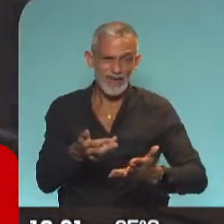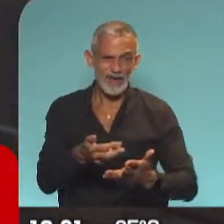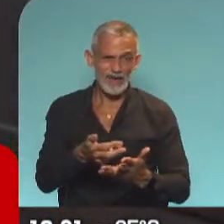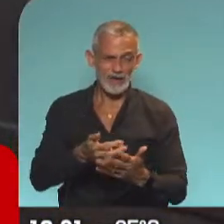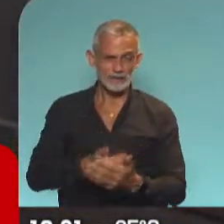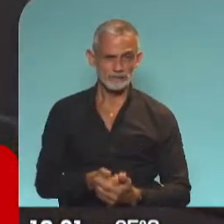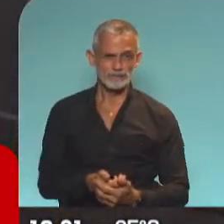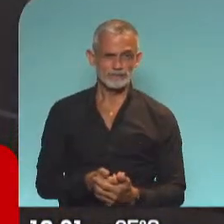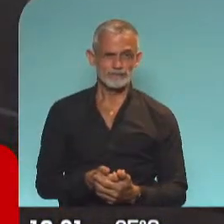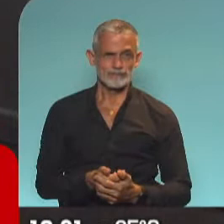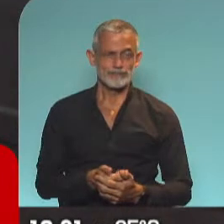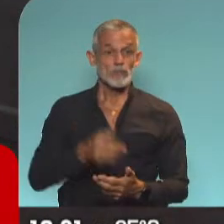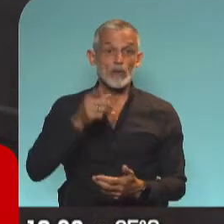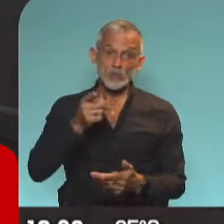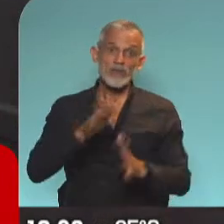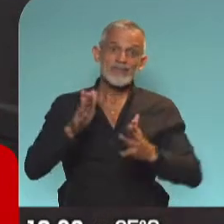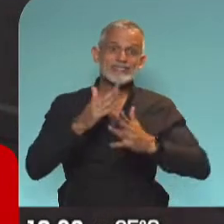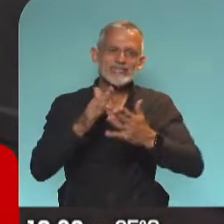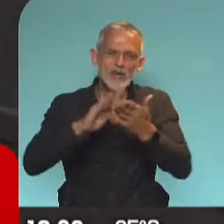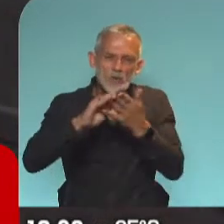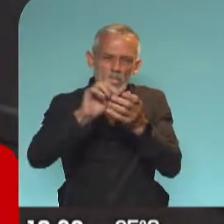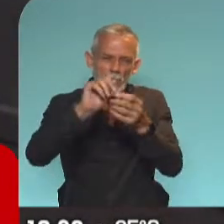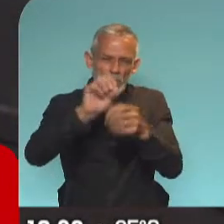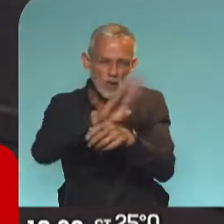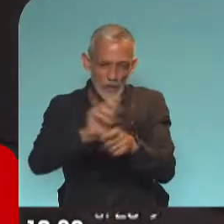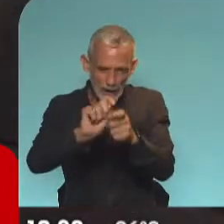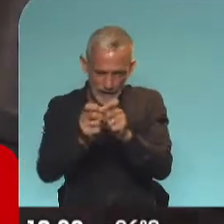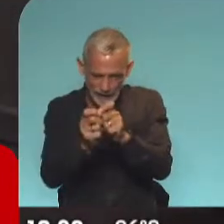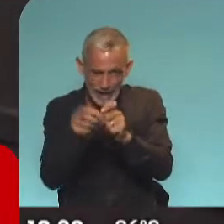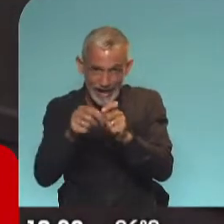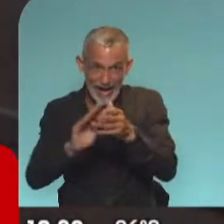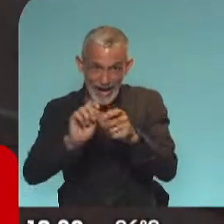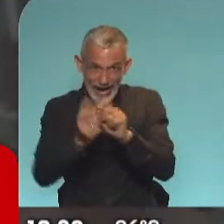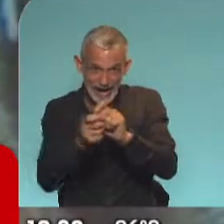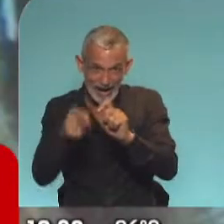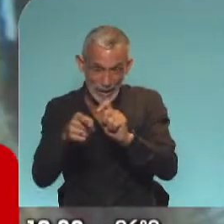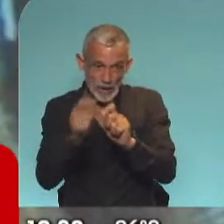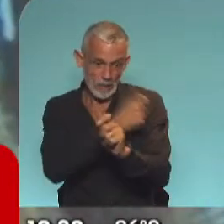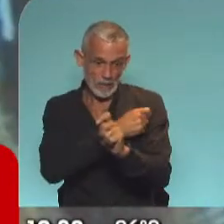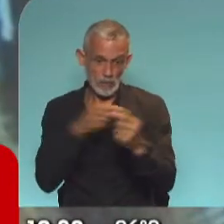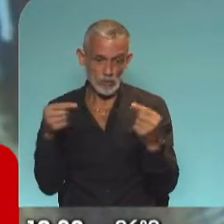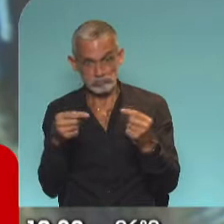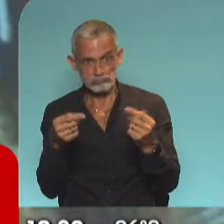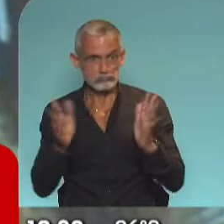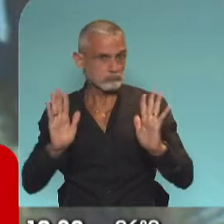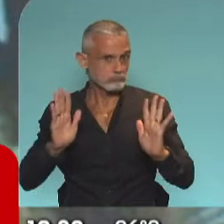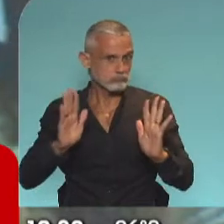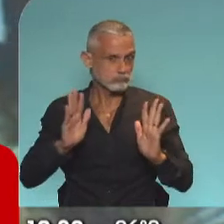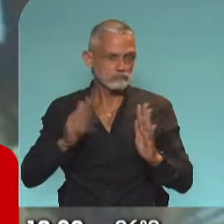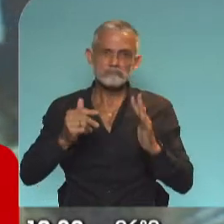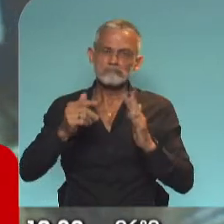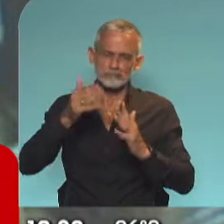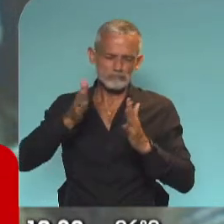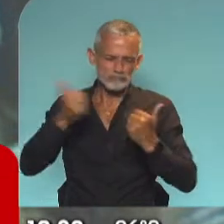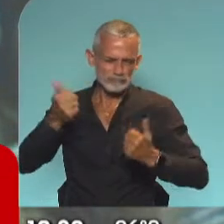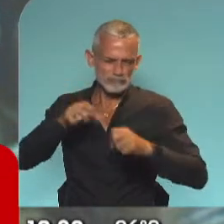Mire usted. O sea, usted dice que la nueva cepa, esta que hasta ahora de lo que se habla de la nueva cepa es de la mayor